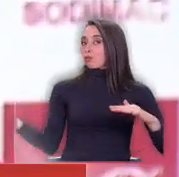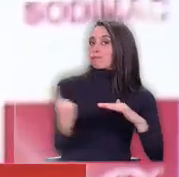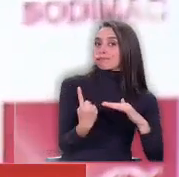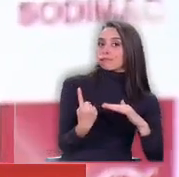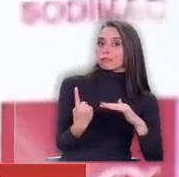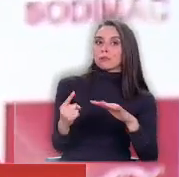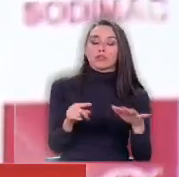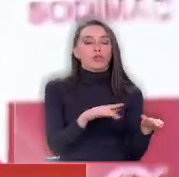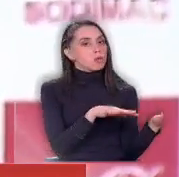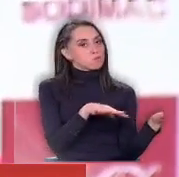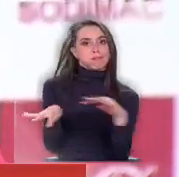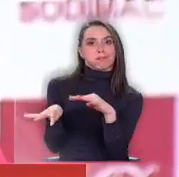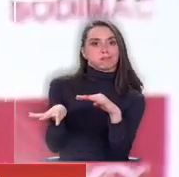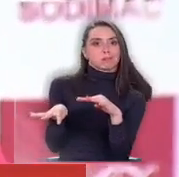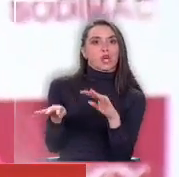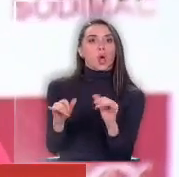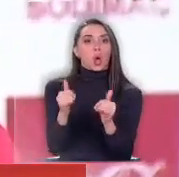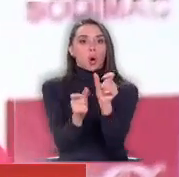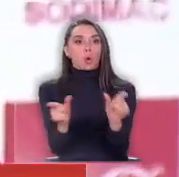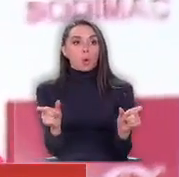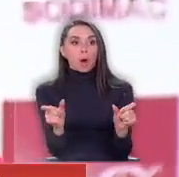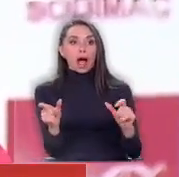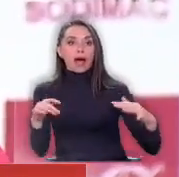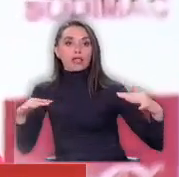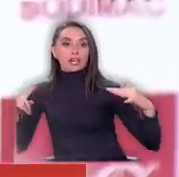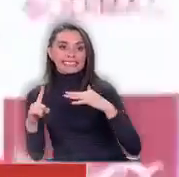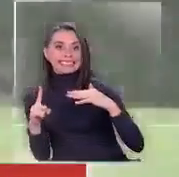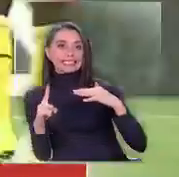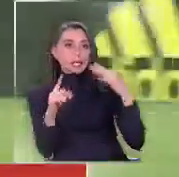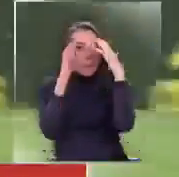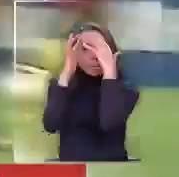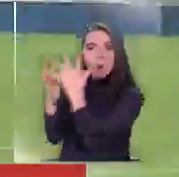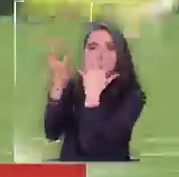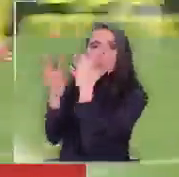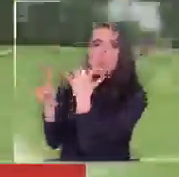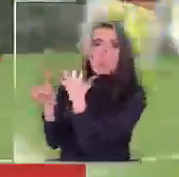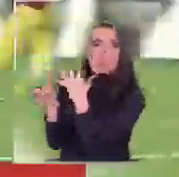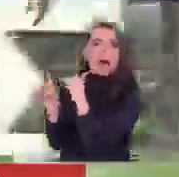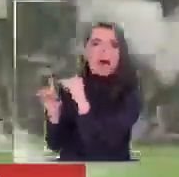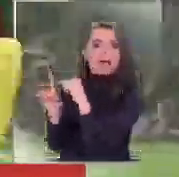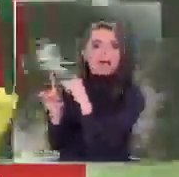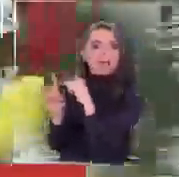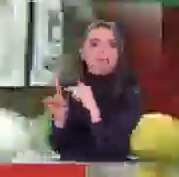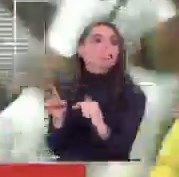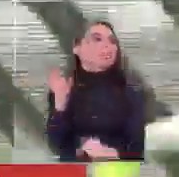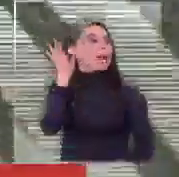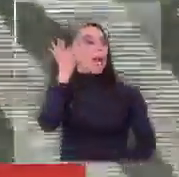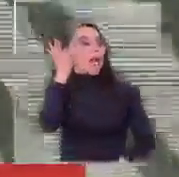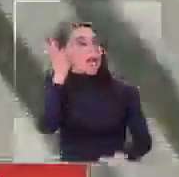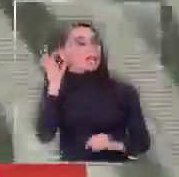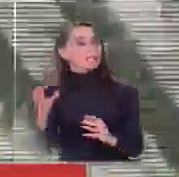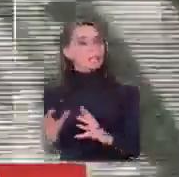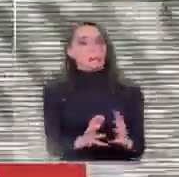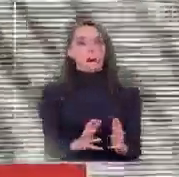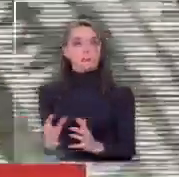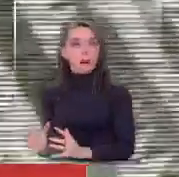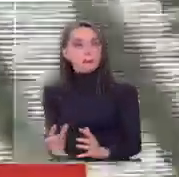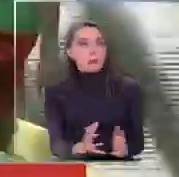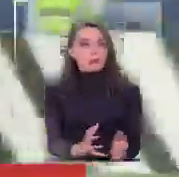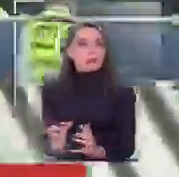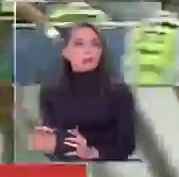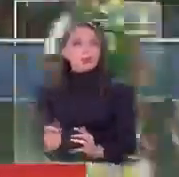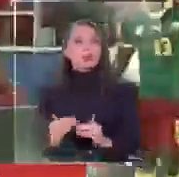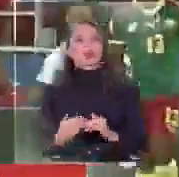que los jugadores contrarios estén mucho más preocupados de él. Alexis a plenitud con esta pelota encararía, pero